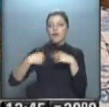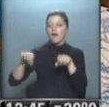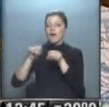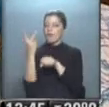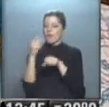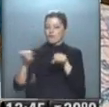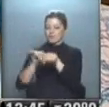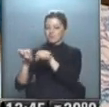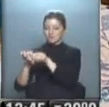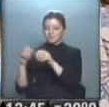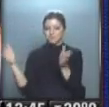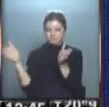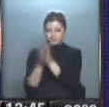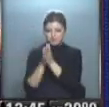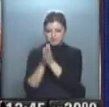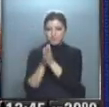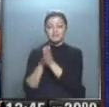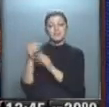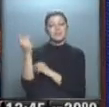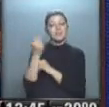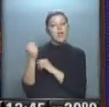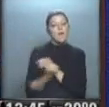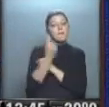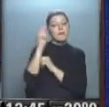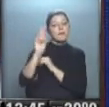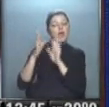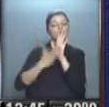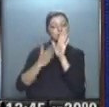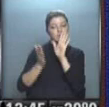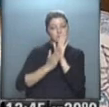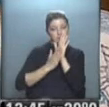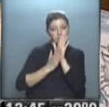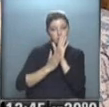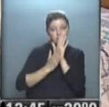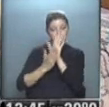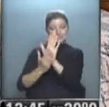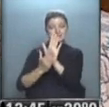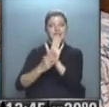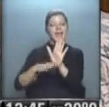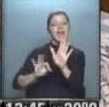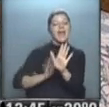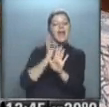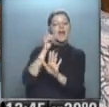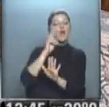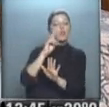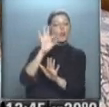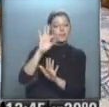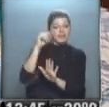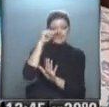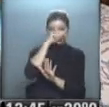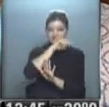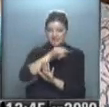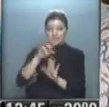Cablevisión Multicanal. Se materializa la primera autorización efectiva de esto en el año 2007 con la